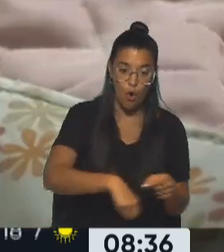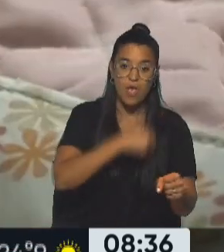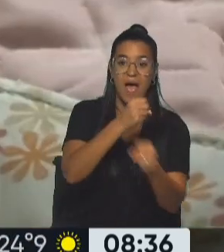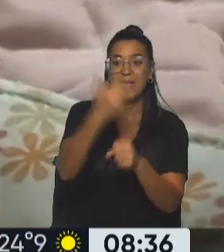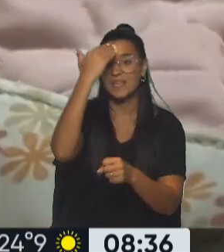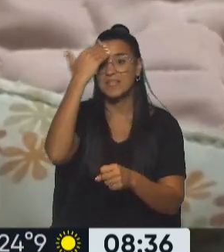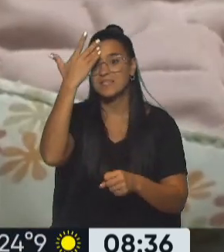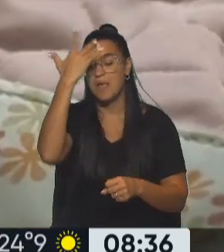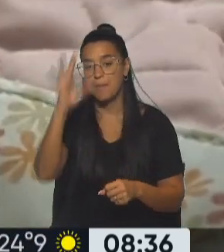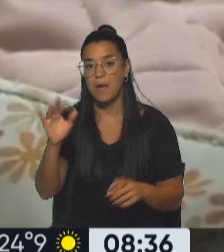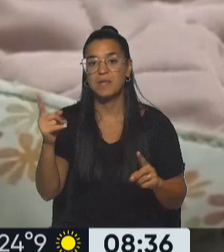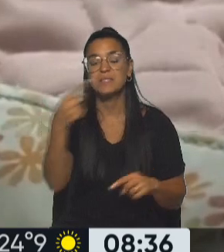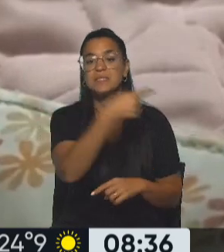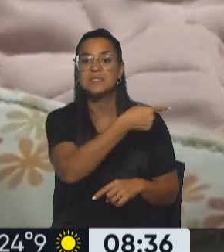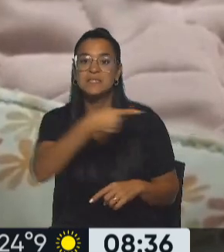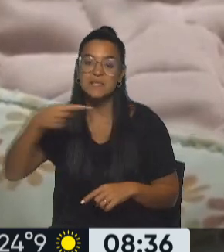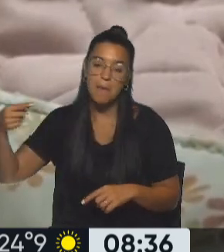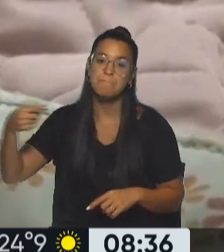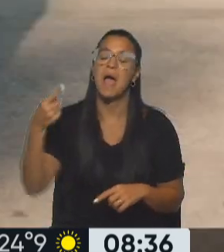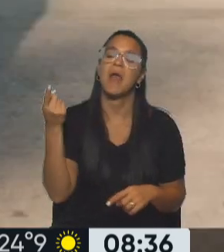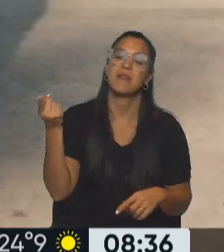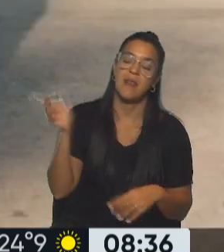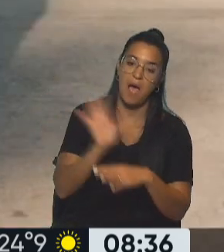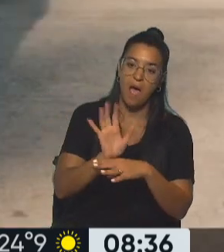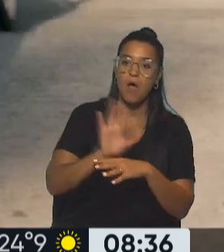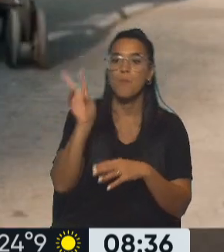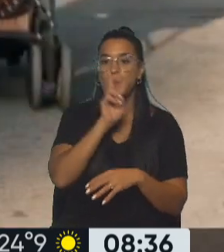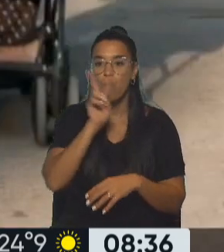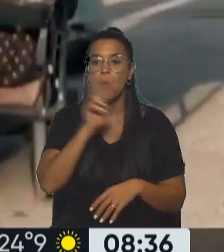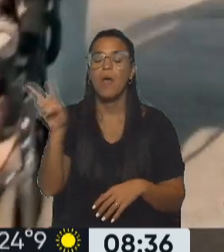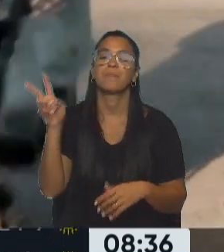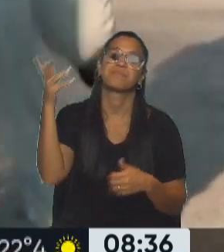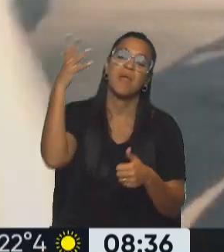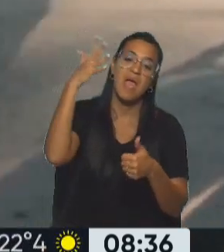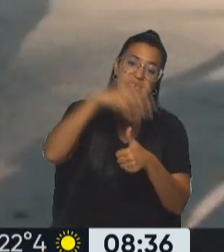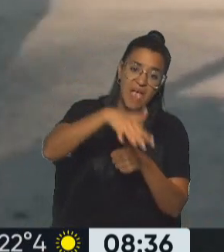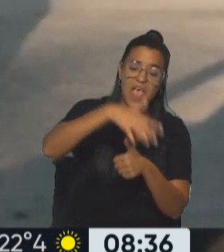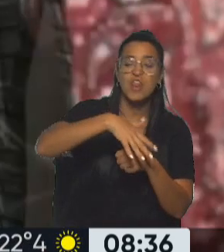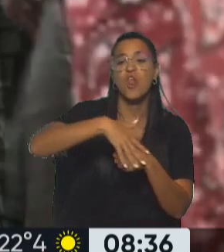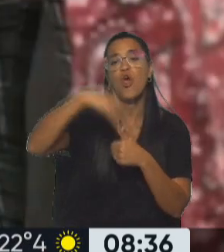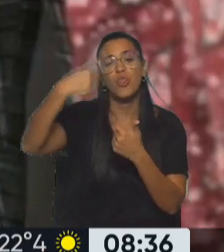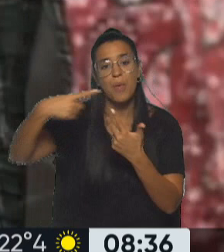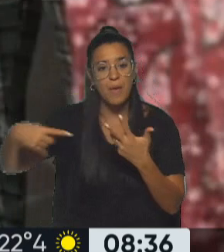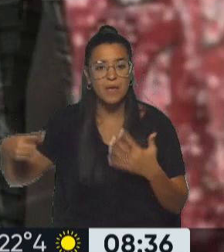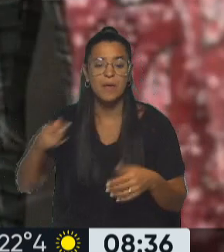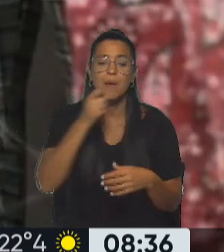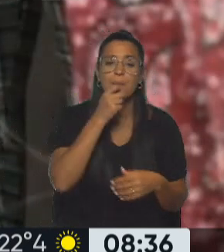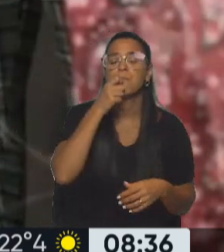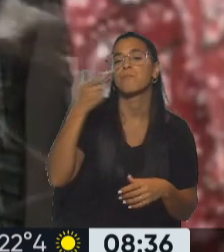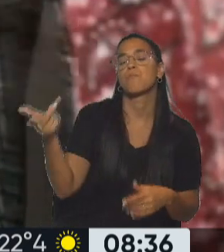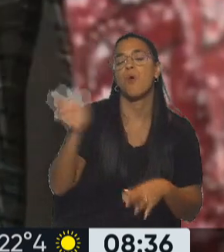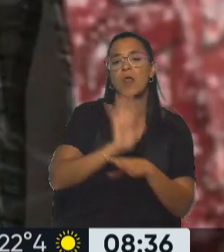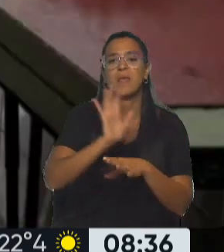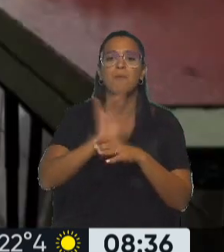va a presentar la Semana de la Mujer con curaduría de la Coordinación de Género y Diversidad en una selección que incluye películas como El Pañuelo de